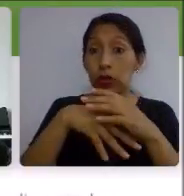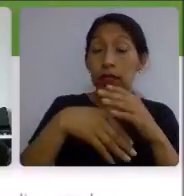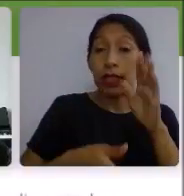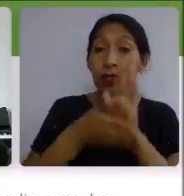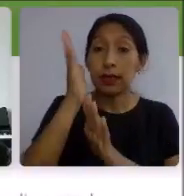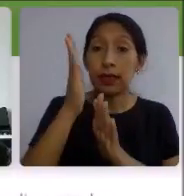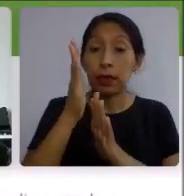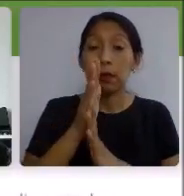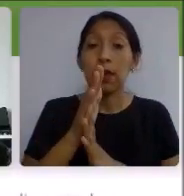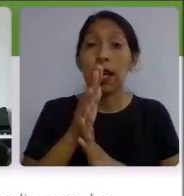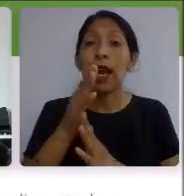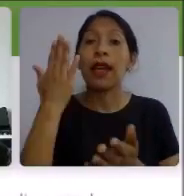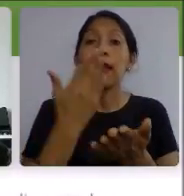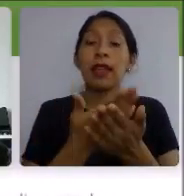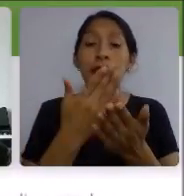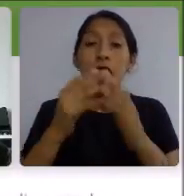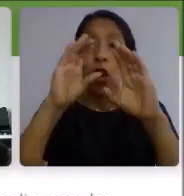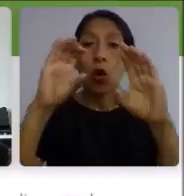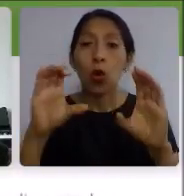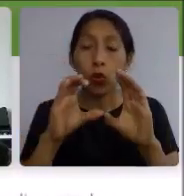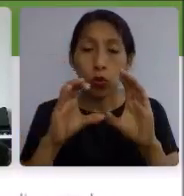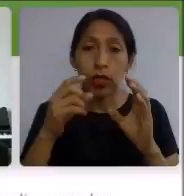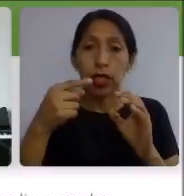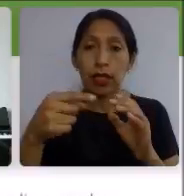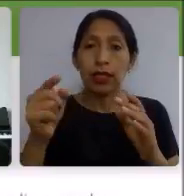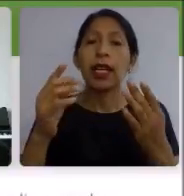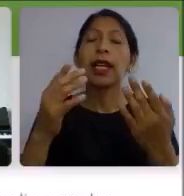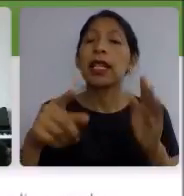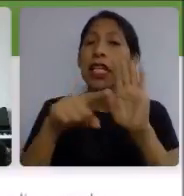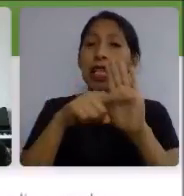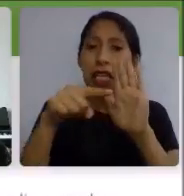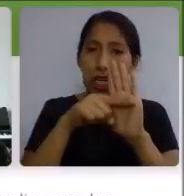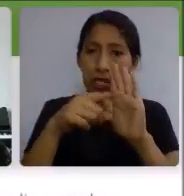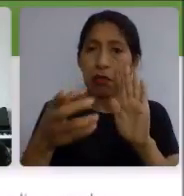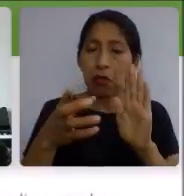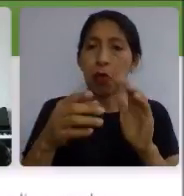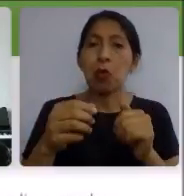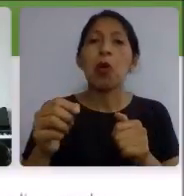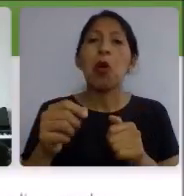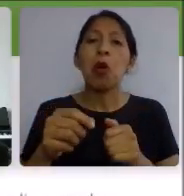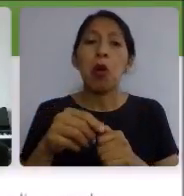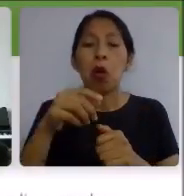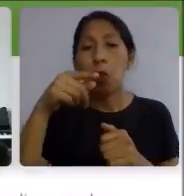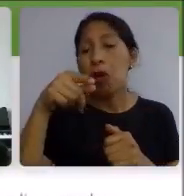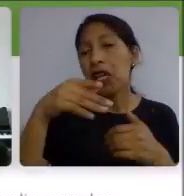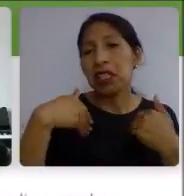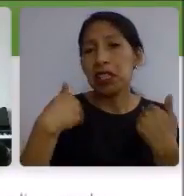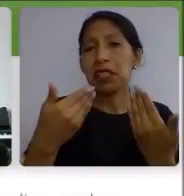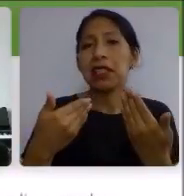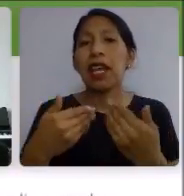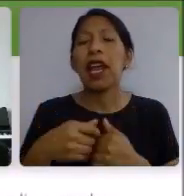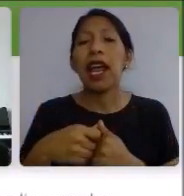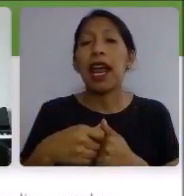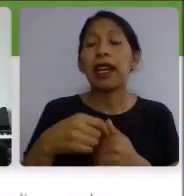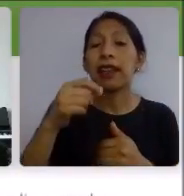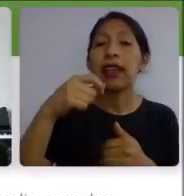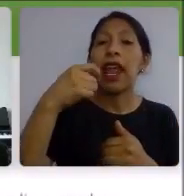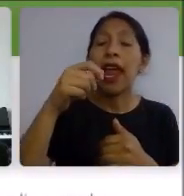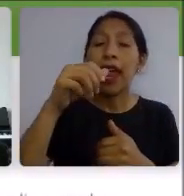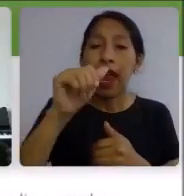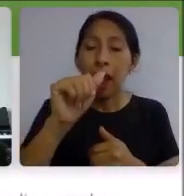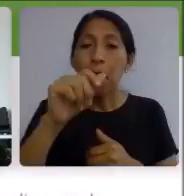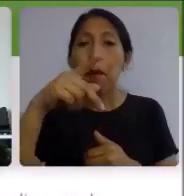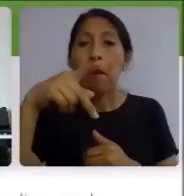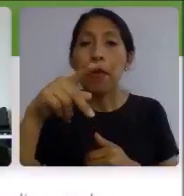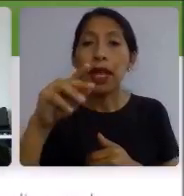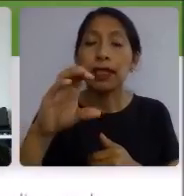un descarte, una constancia de la prueba de ácido nucleico negativa, puede ser el PCR, el LAM o la prueba de antígeno, pero tiene que haber sido tomada